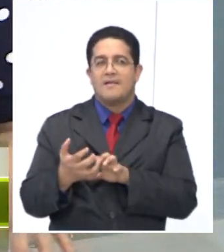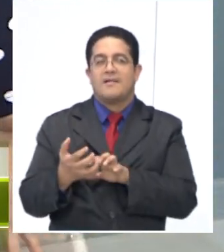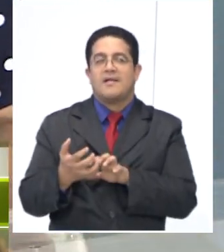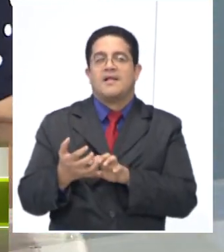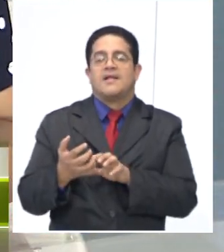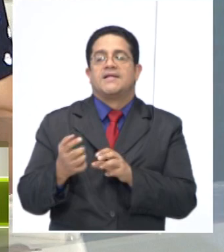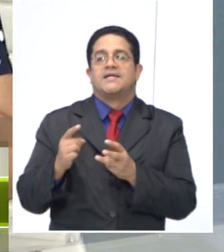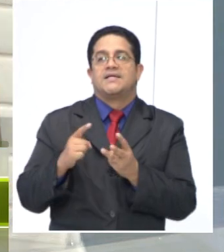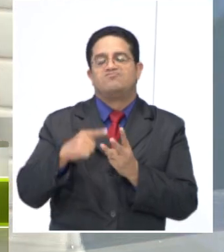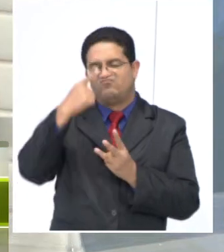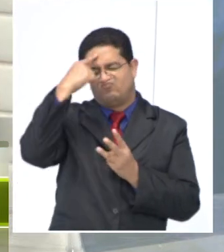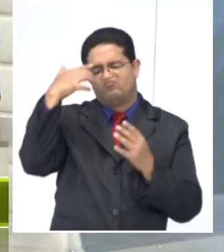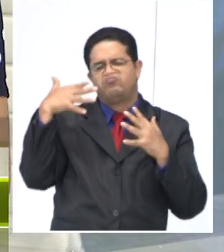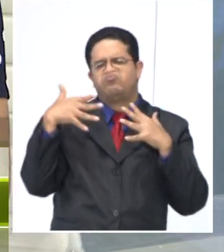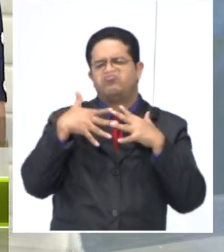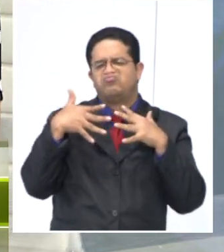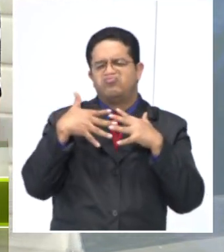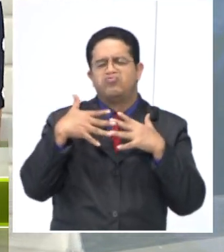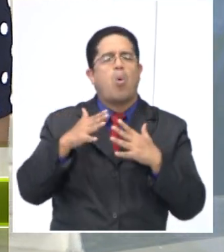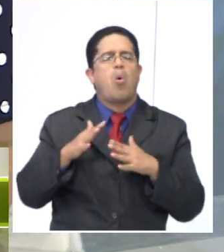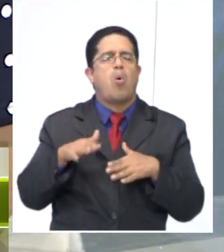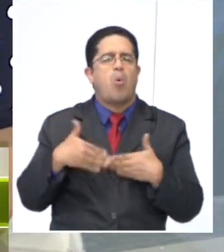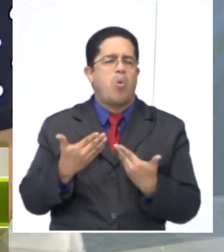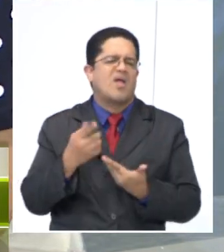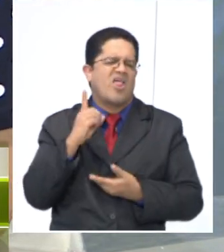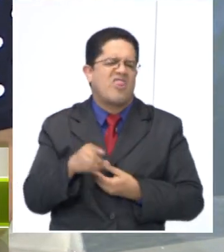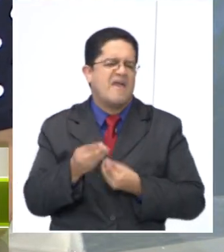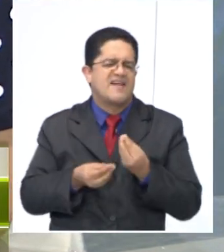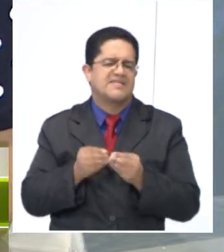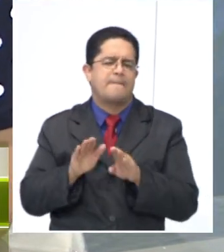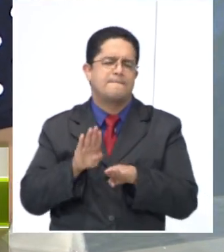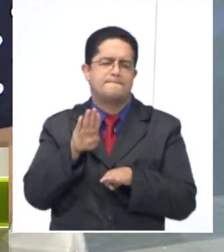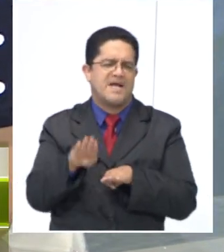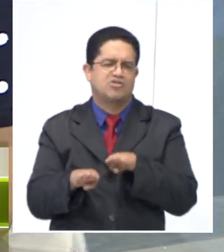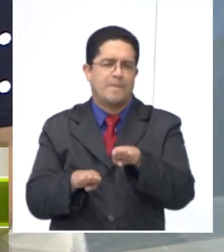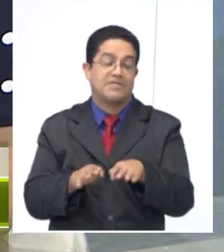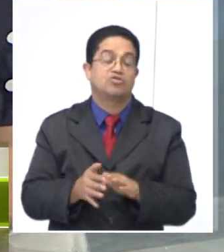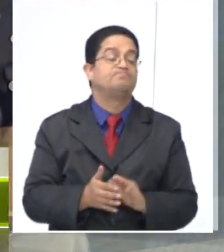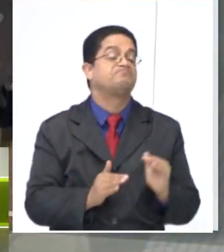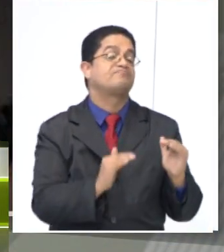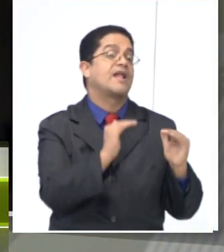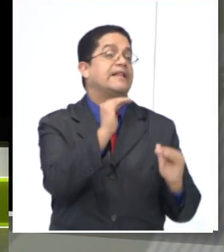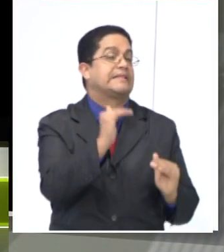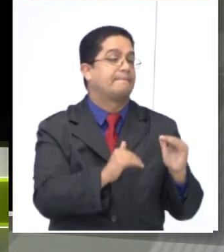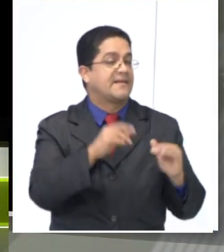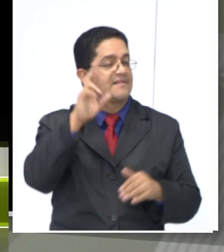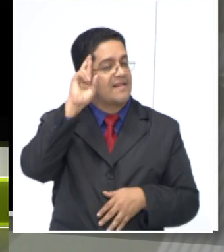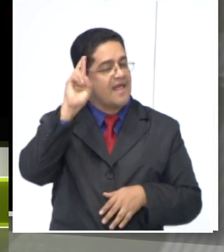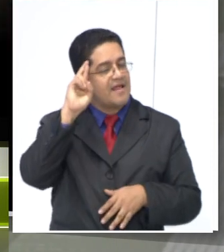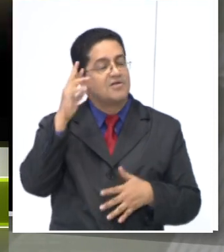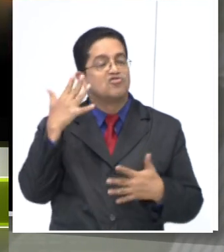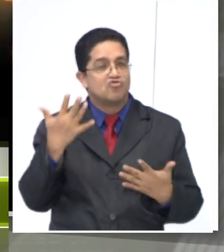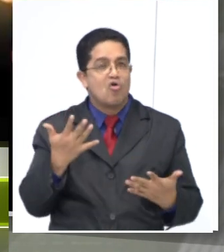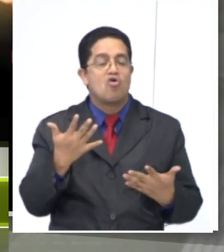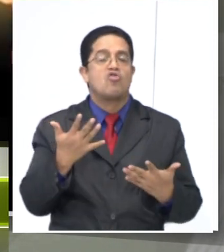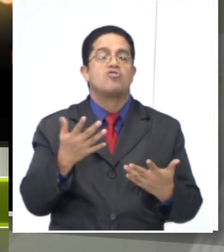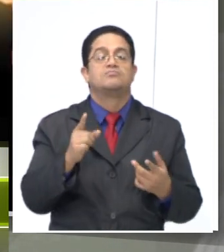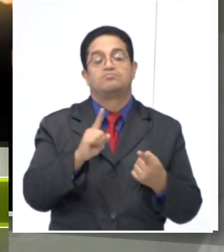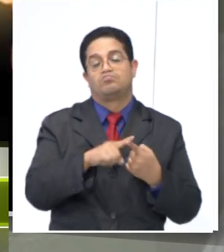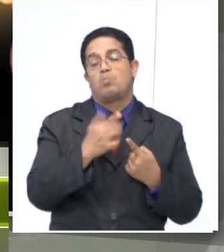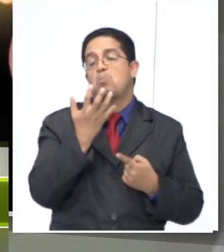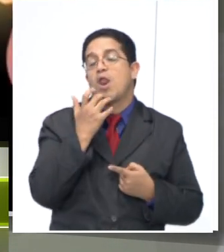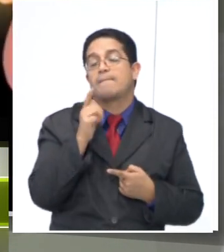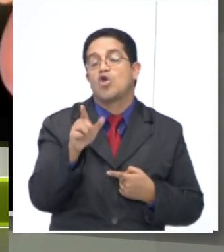neurológico o neuronal, ¿cuáles son los pasos a seguir con estos pacientes? Dependiendo de cuál sea la causa del tratamiento, por supuesto en el caso de la